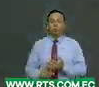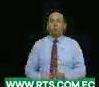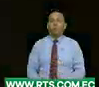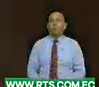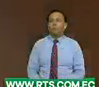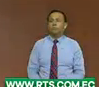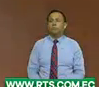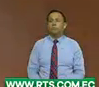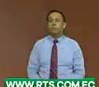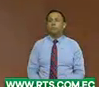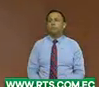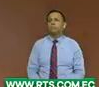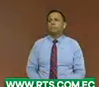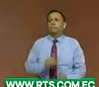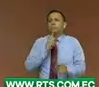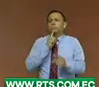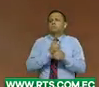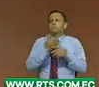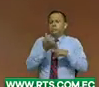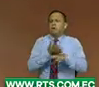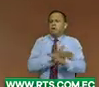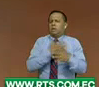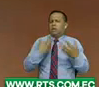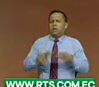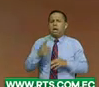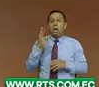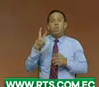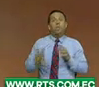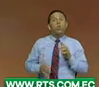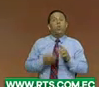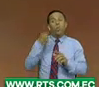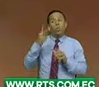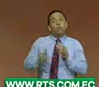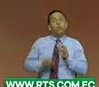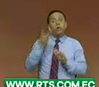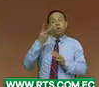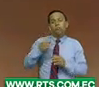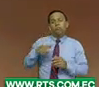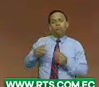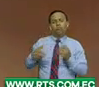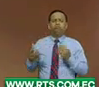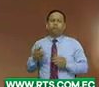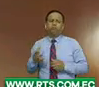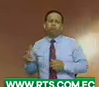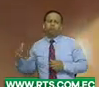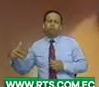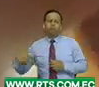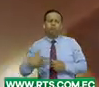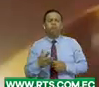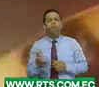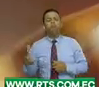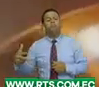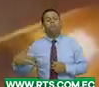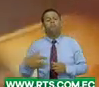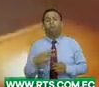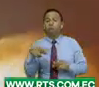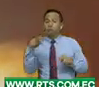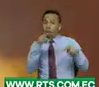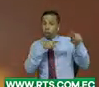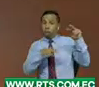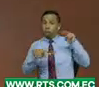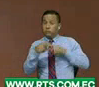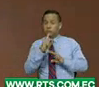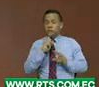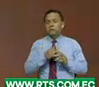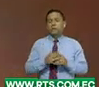y habían dado dos vueltas aquí está el chico estaba siempre más de celular en la mano entonces se bajan de la moto en la tricimoto como una